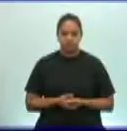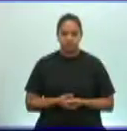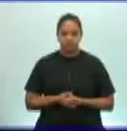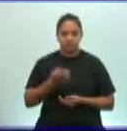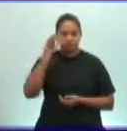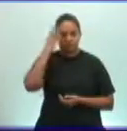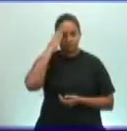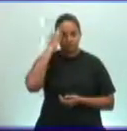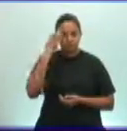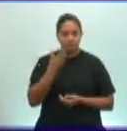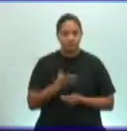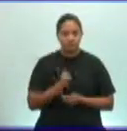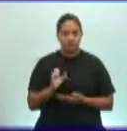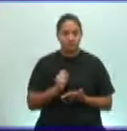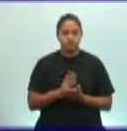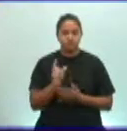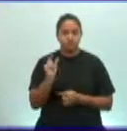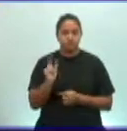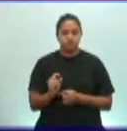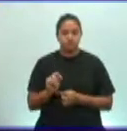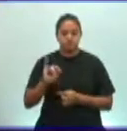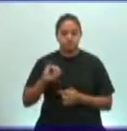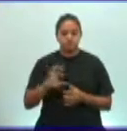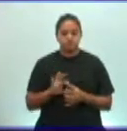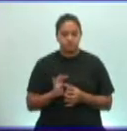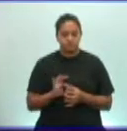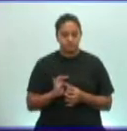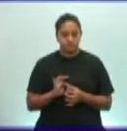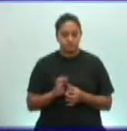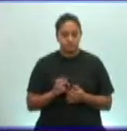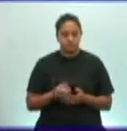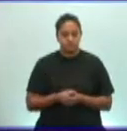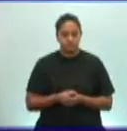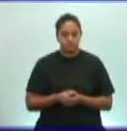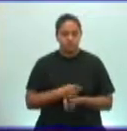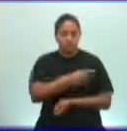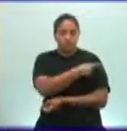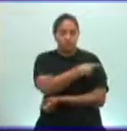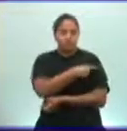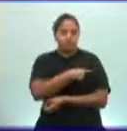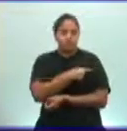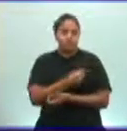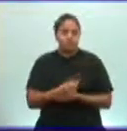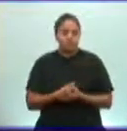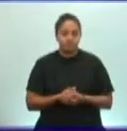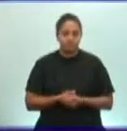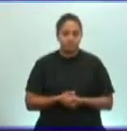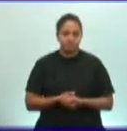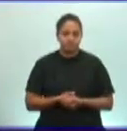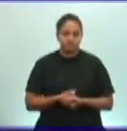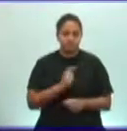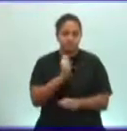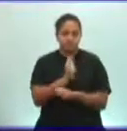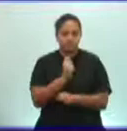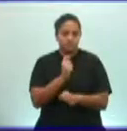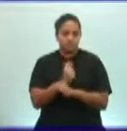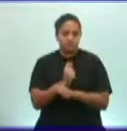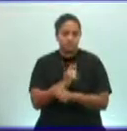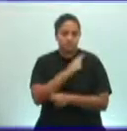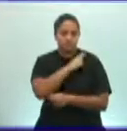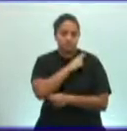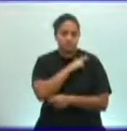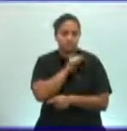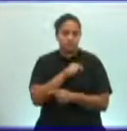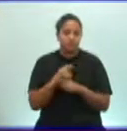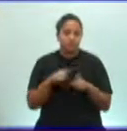un saludo a los escolares de sexto grado del nivel educativo primaria, a los docentes, a los directivos que nos acompañan y a